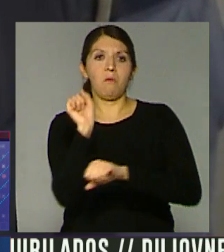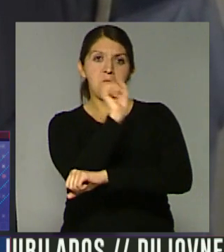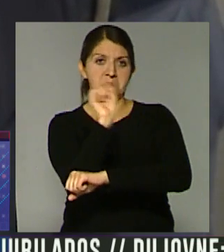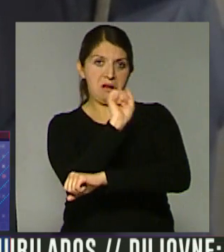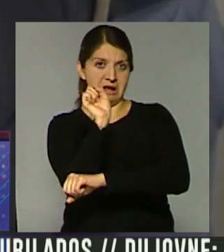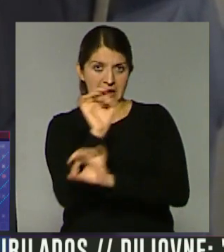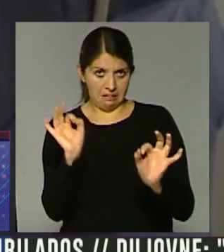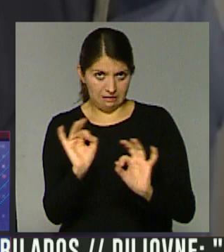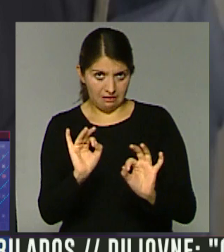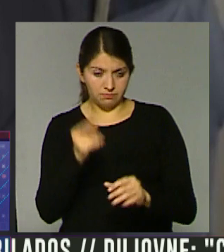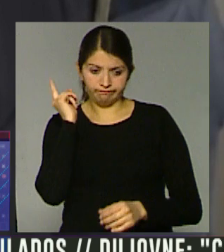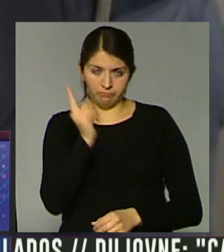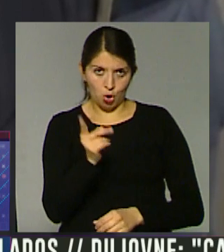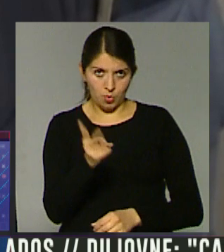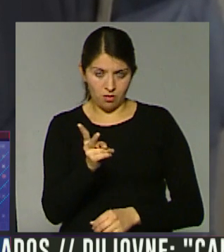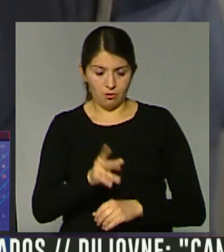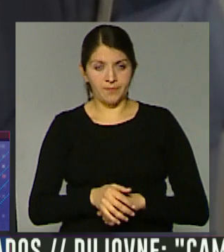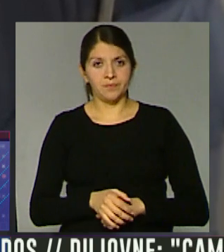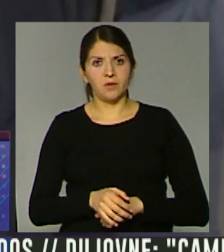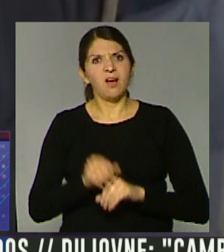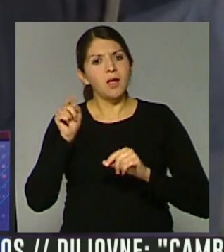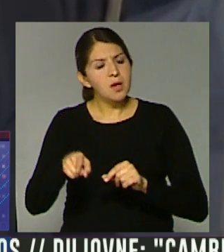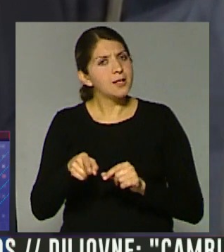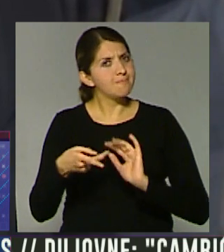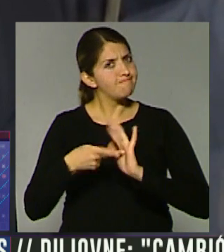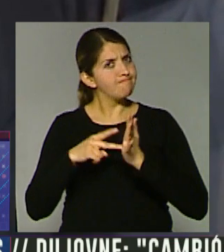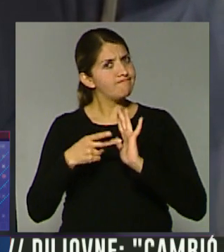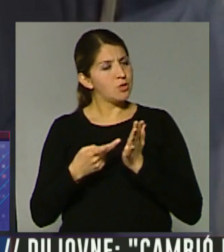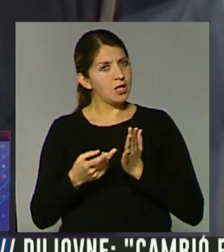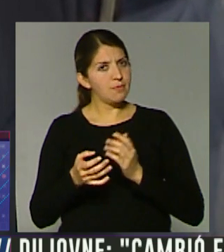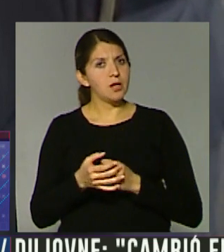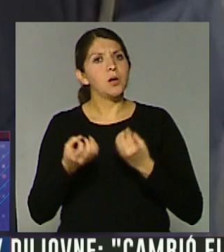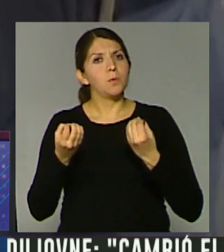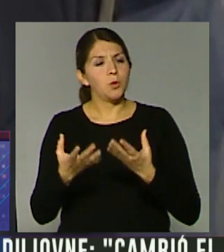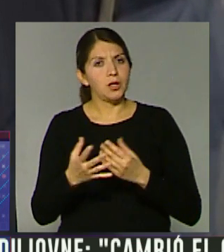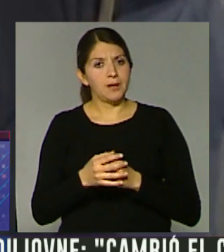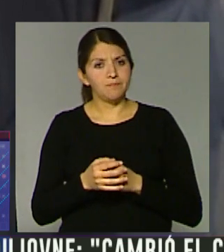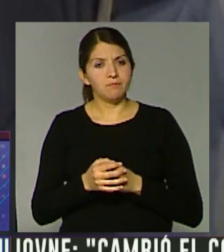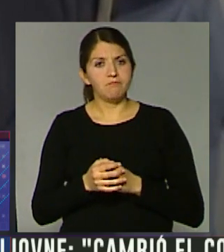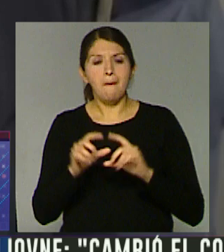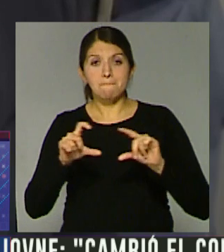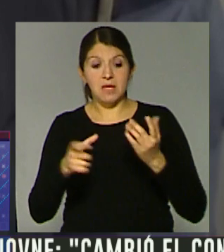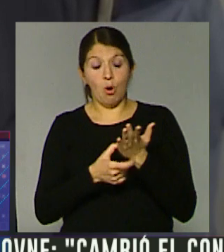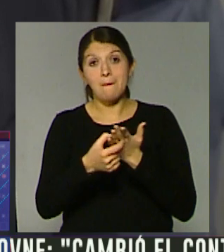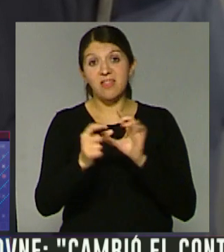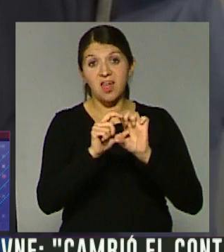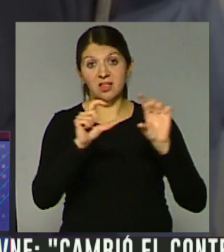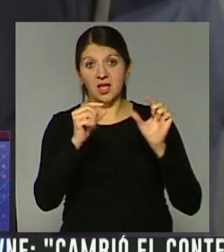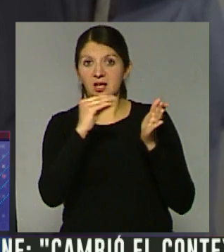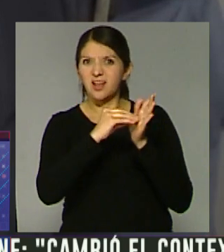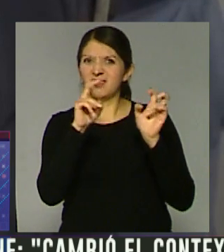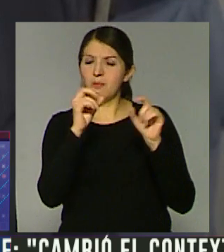Había una polémica en todo esto también porque había intención del cambio de carátula, le podía llegar a caber